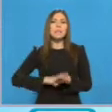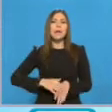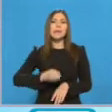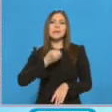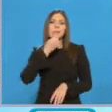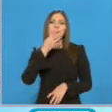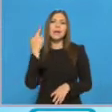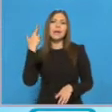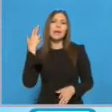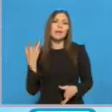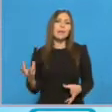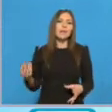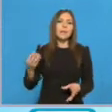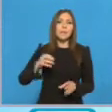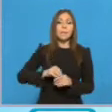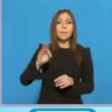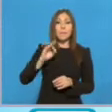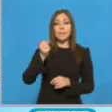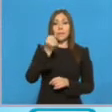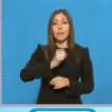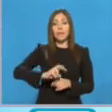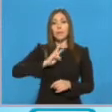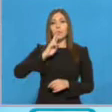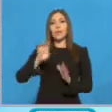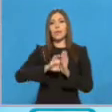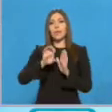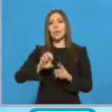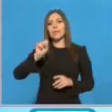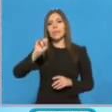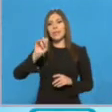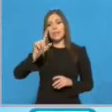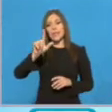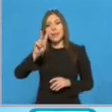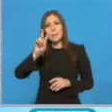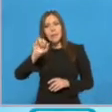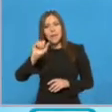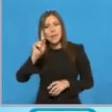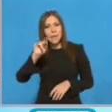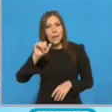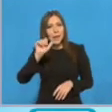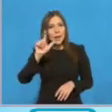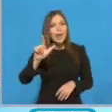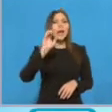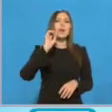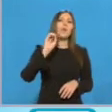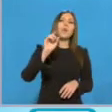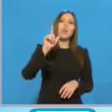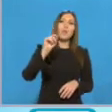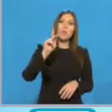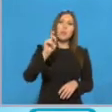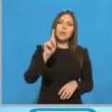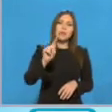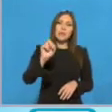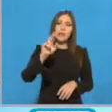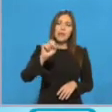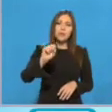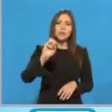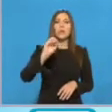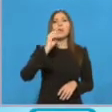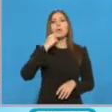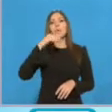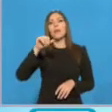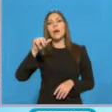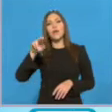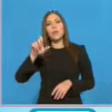Ahora, sí. si tenemos a grandes voces como doña Silvia Pinal, como don Ignacio López Tarso, como Manuel Ojeda, como tantos otros,